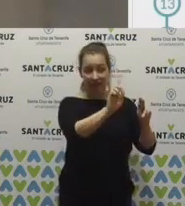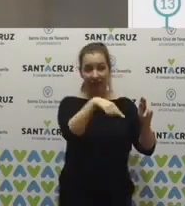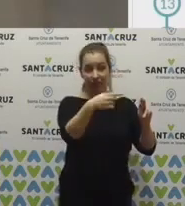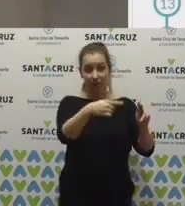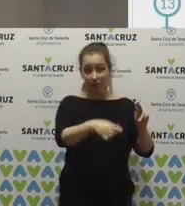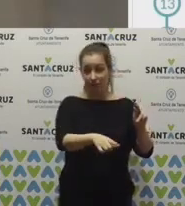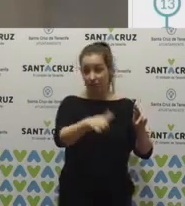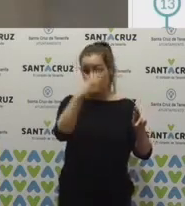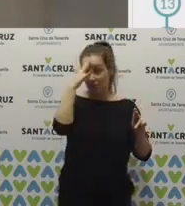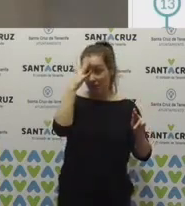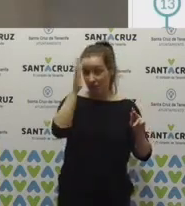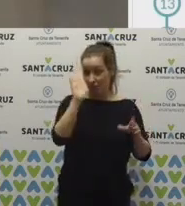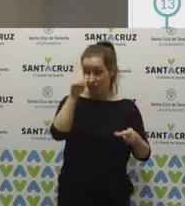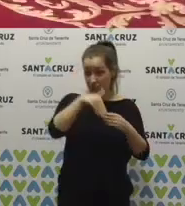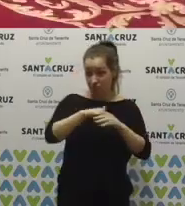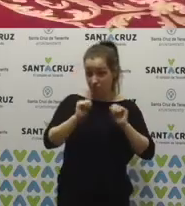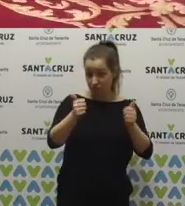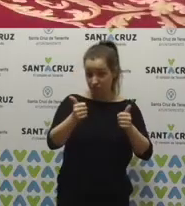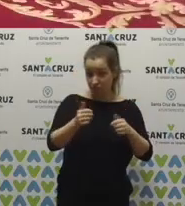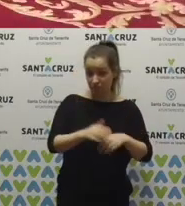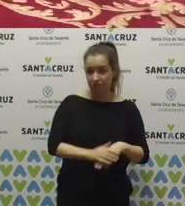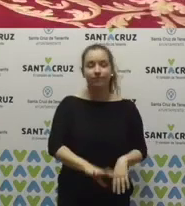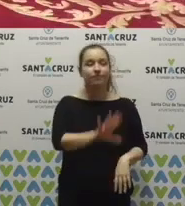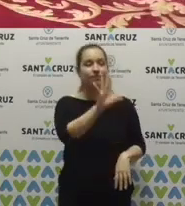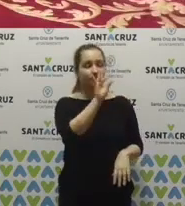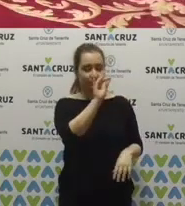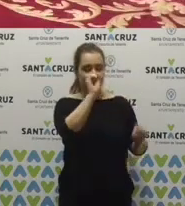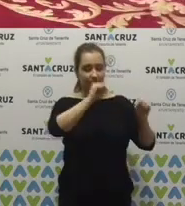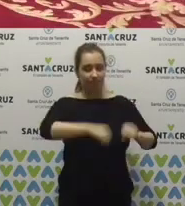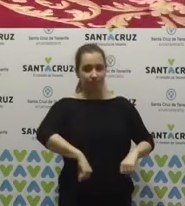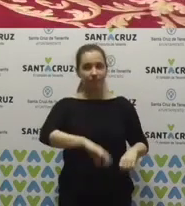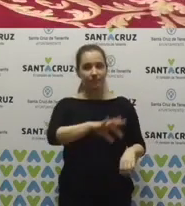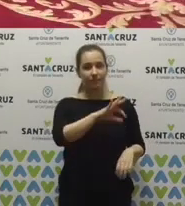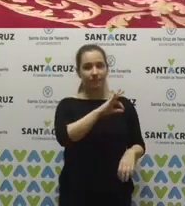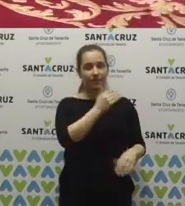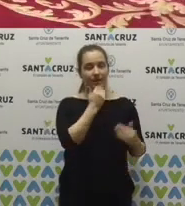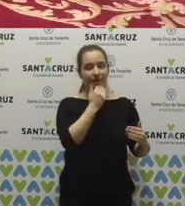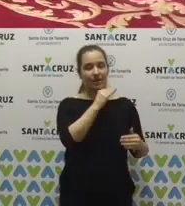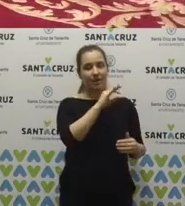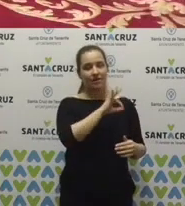votaciones así lo haremos añadir doña elena